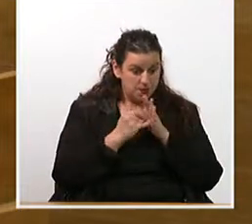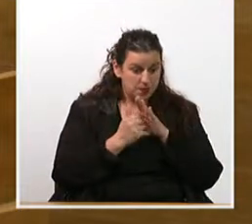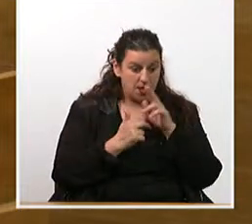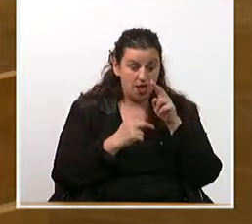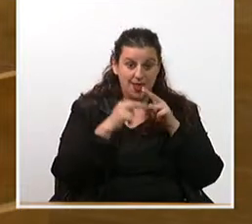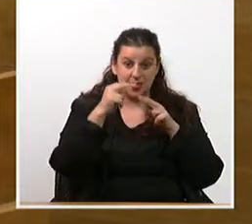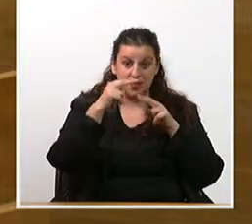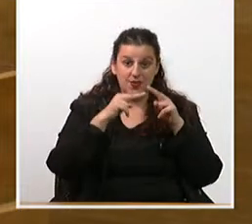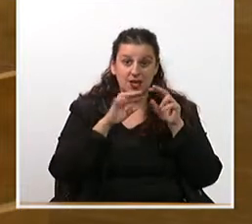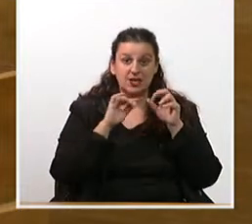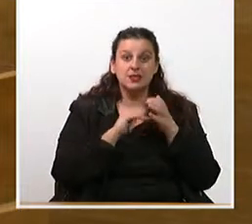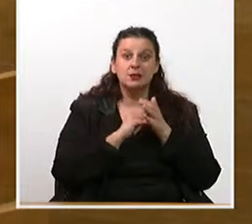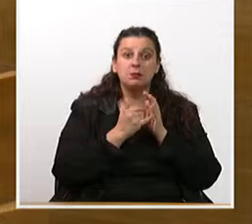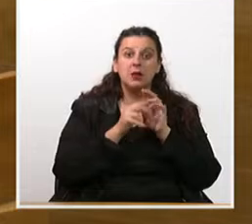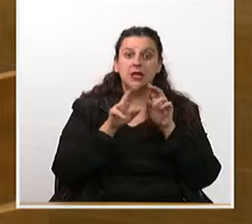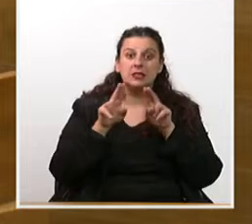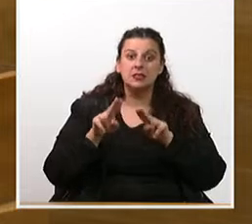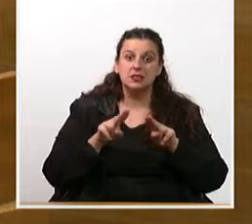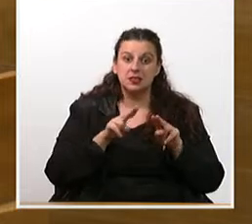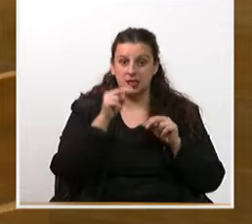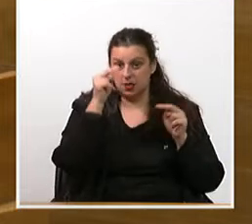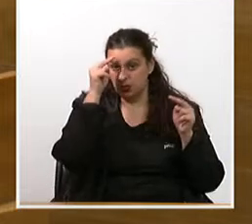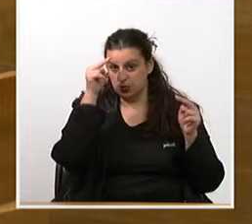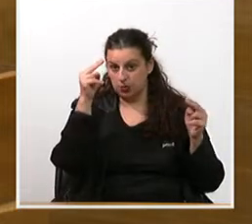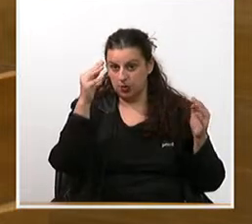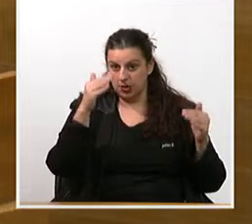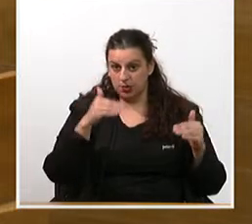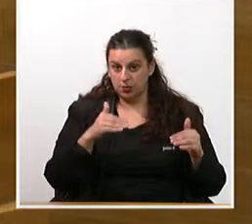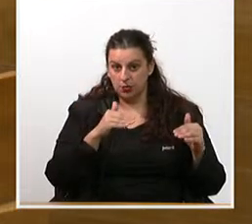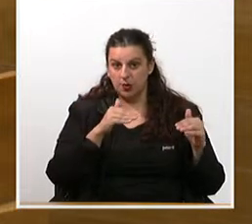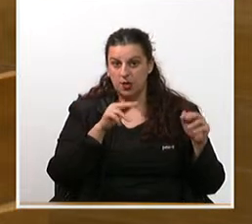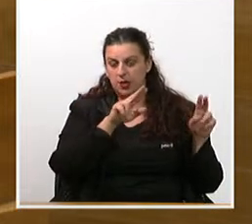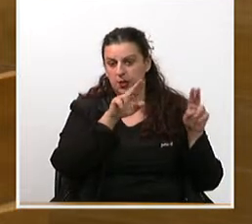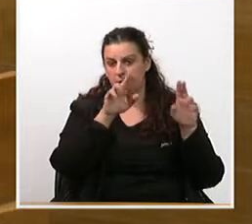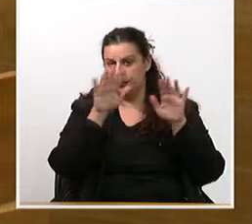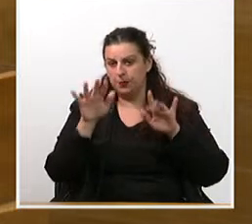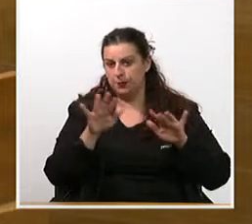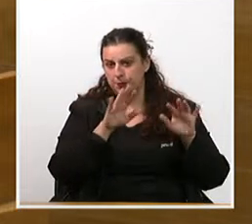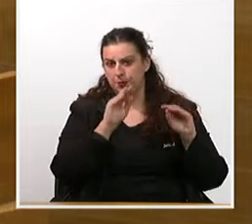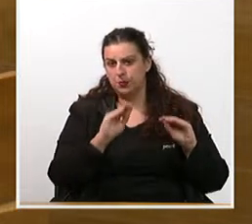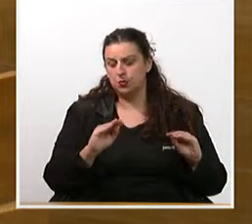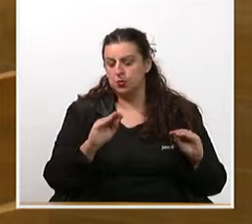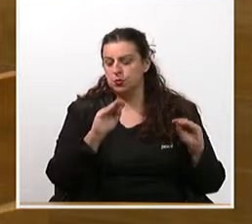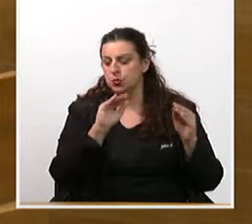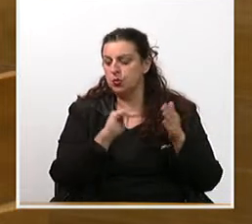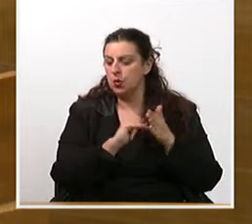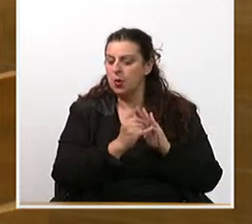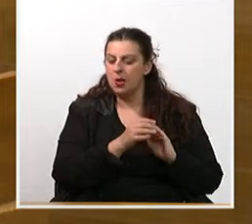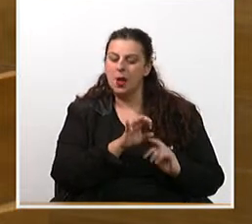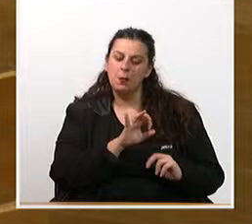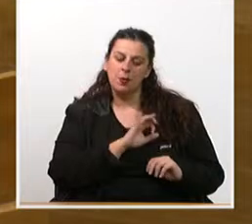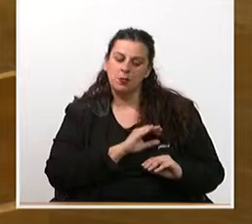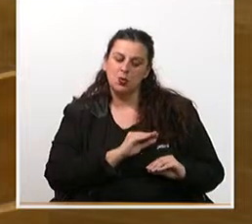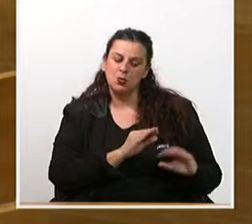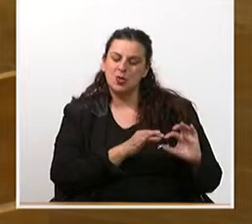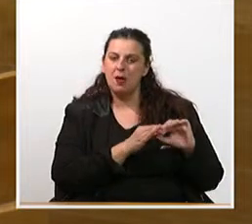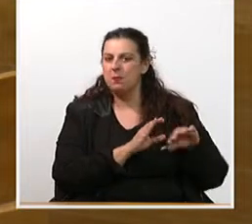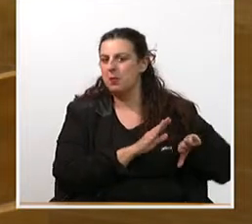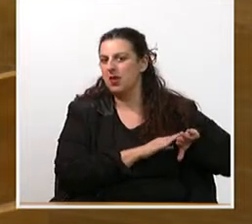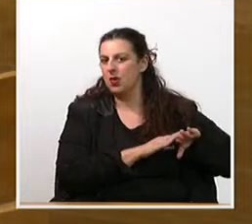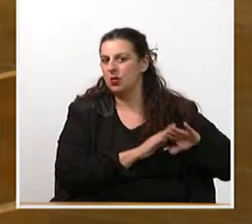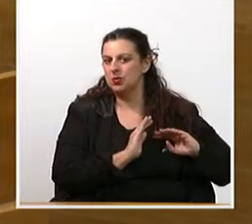un plan sectario intolerante y dogmático un plan con el que han premiado solo a sus